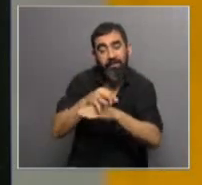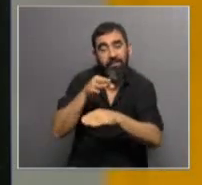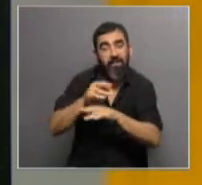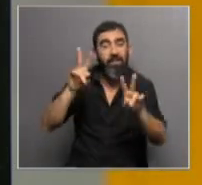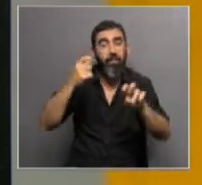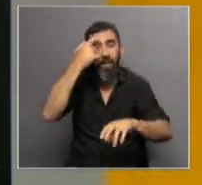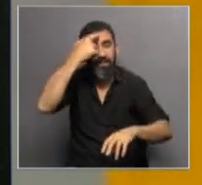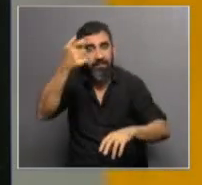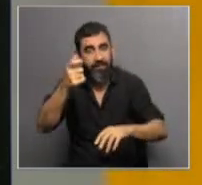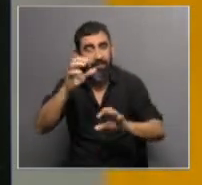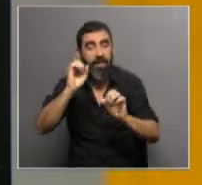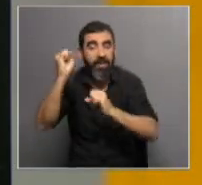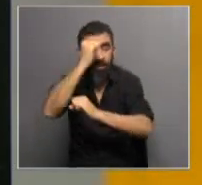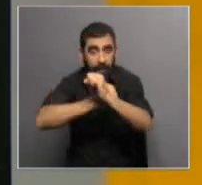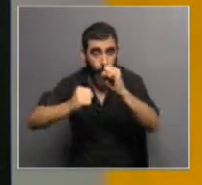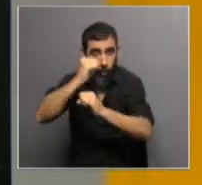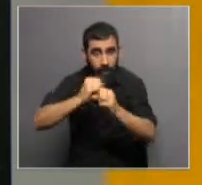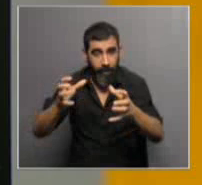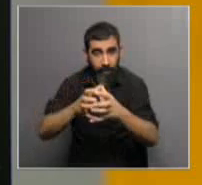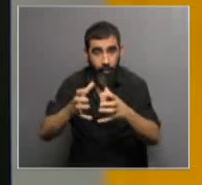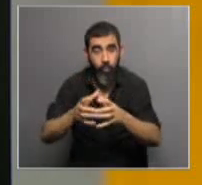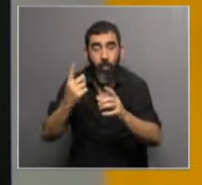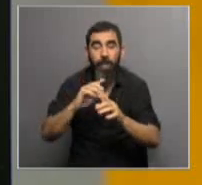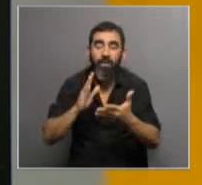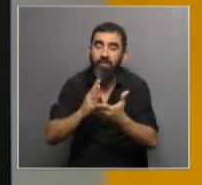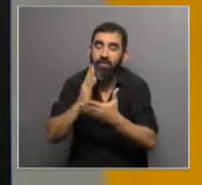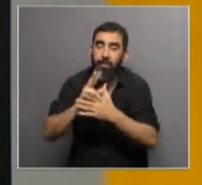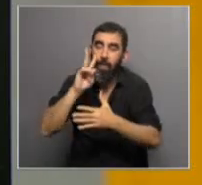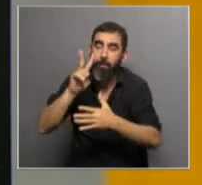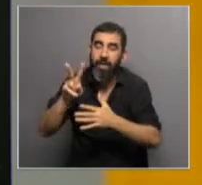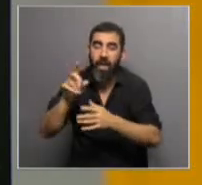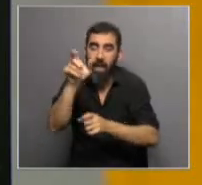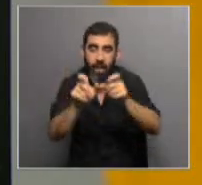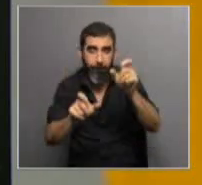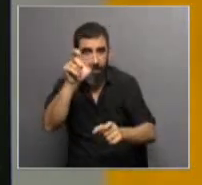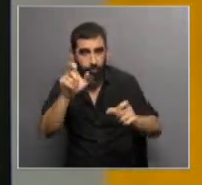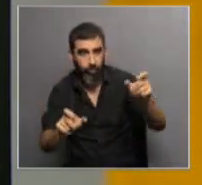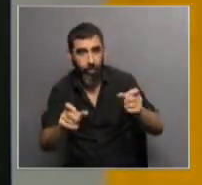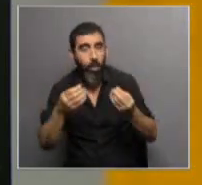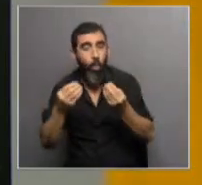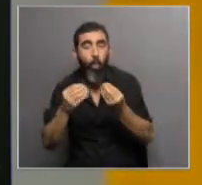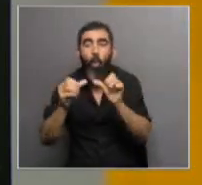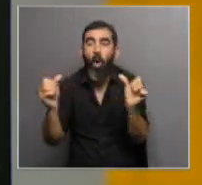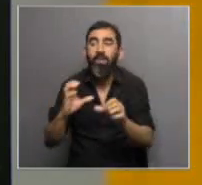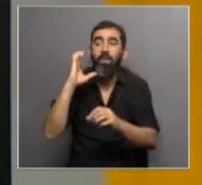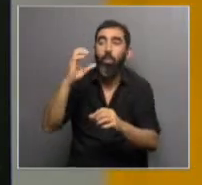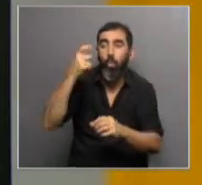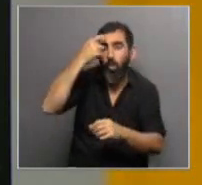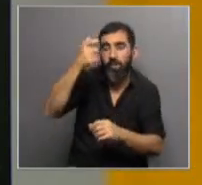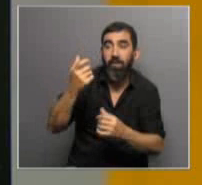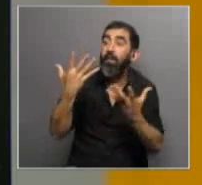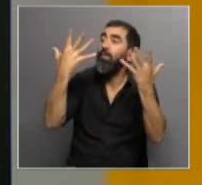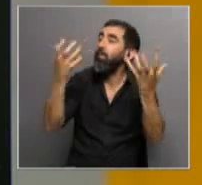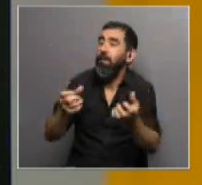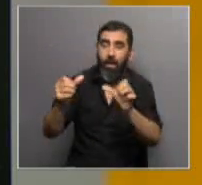y tecnológica del grupo pero siempre mirando hacia la comunidad cómo se forman de ciencia queriendo